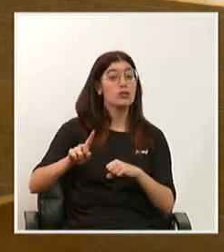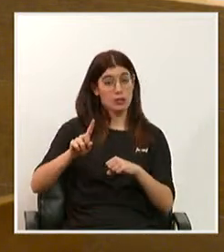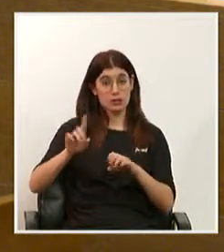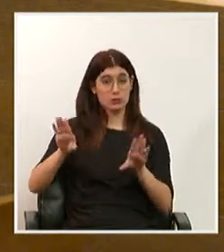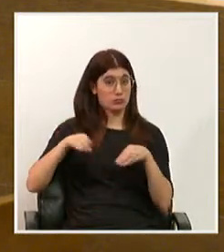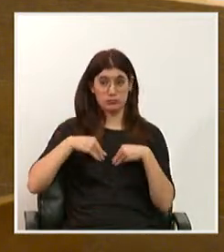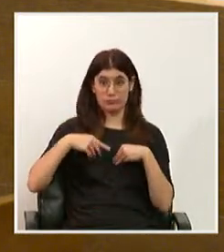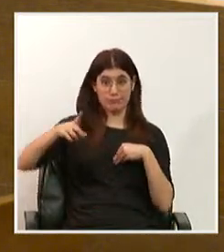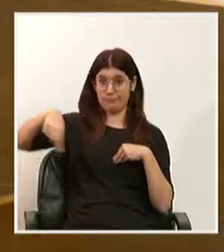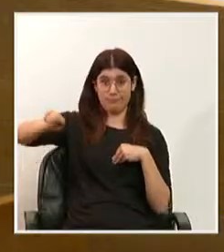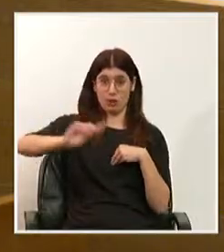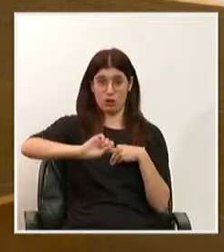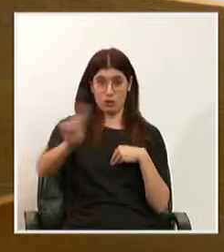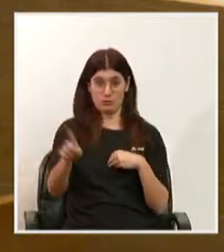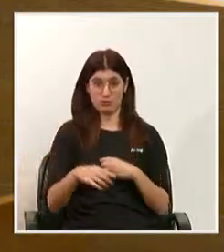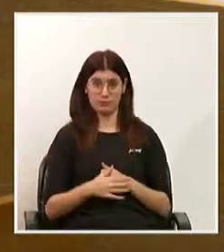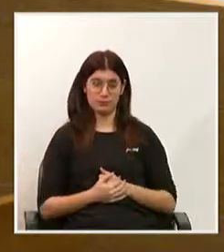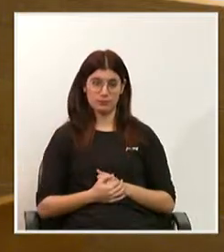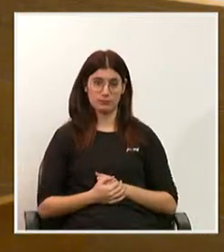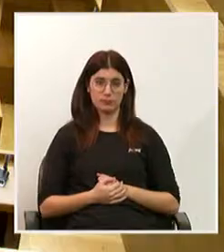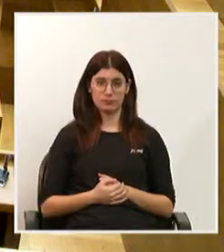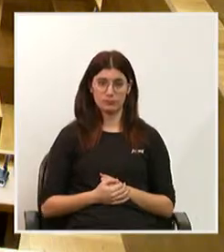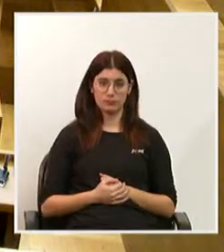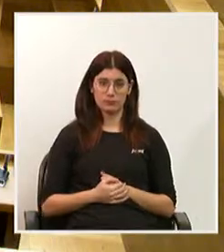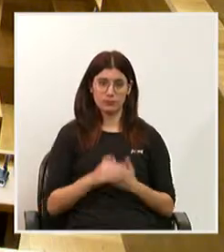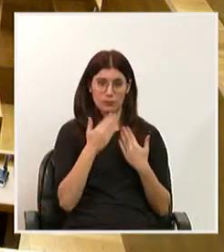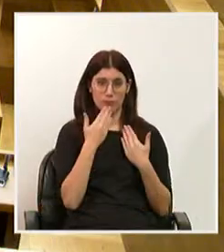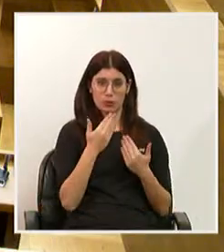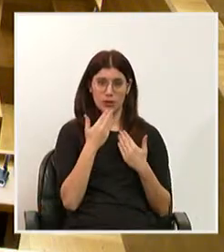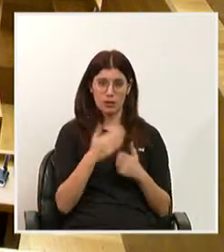se lo vamos a consentir Muchas